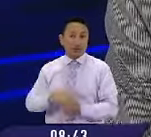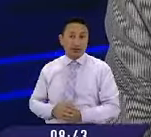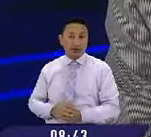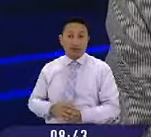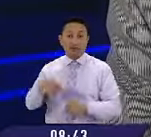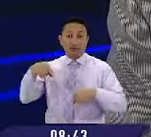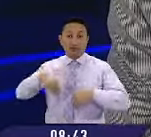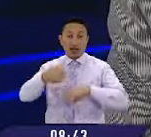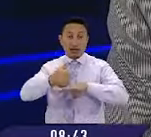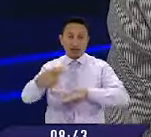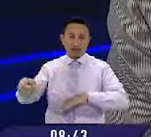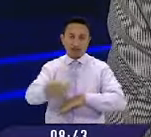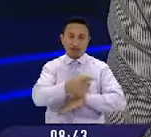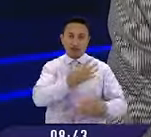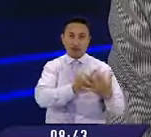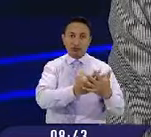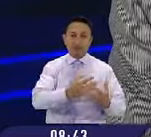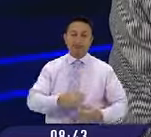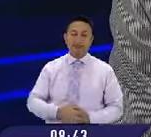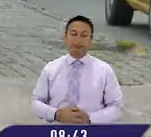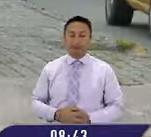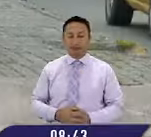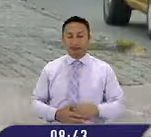requerida por la justicia. Iremos.